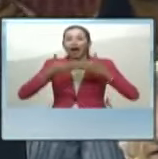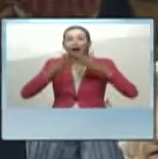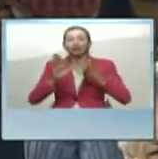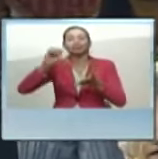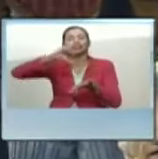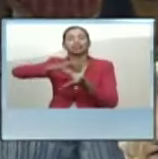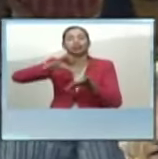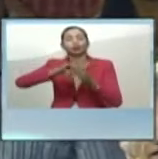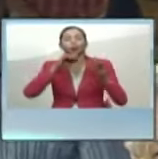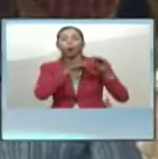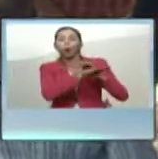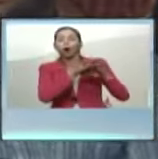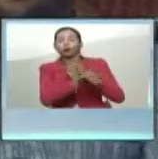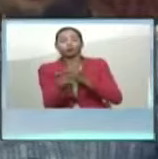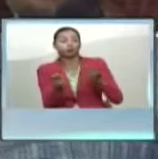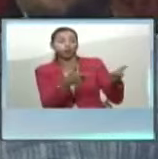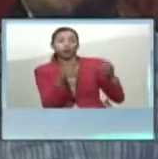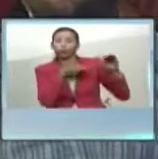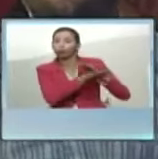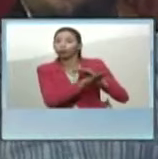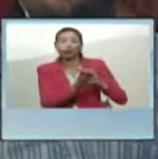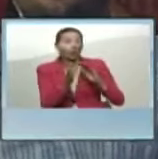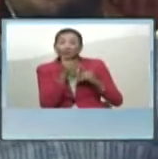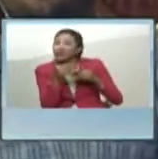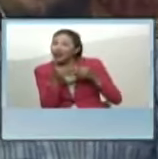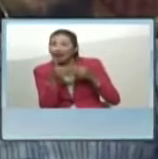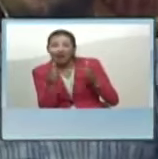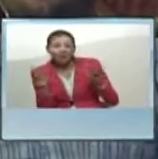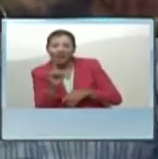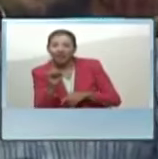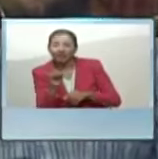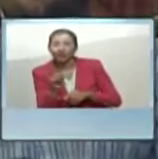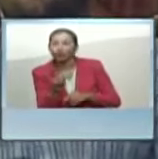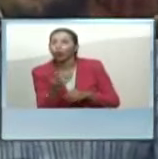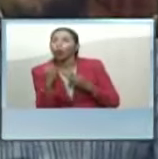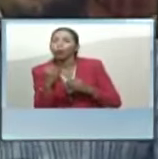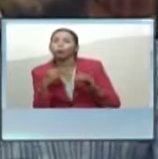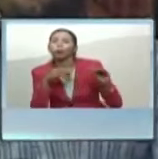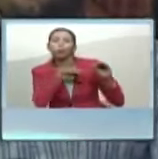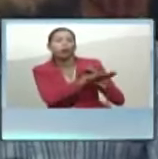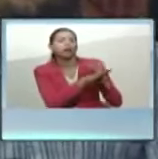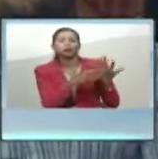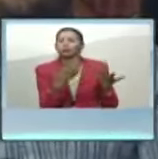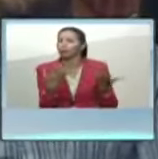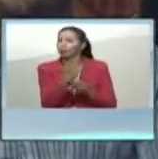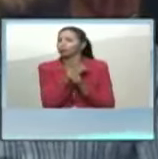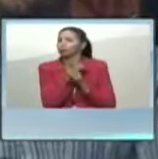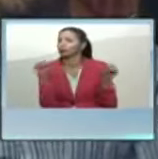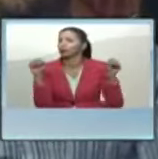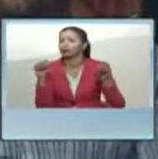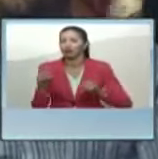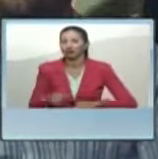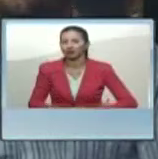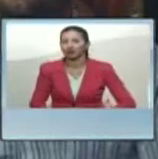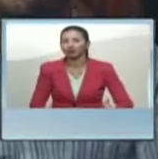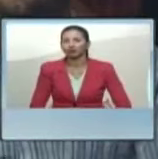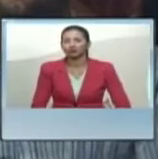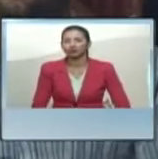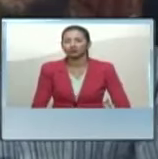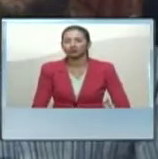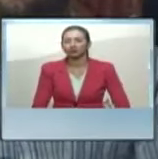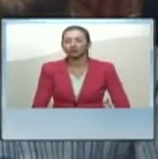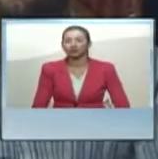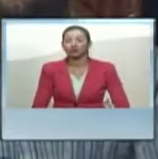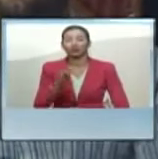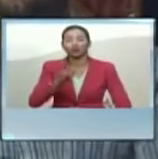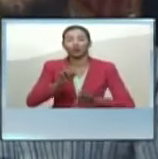acopio. Si los centros de acopio no están activos, no vamos a ser exitosos. Entonces allí tendríamos que hacer una